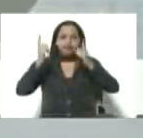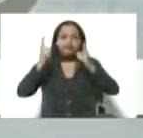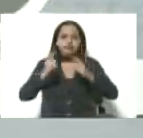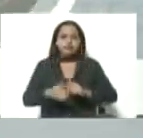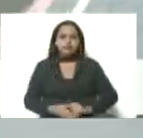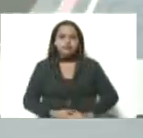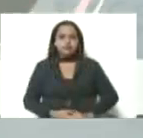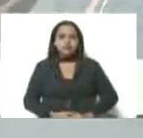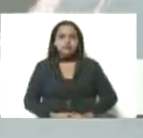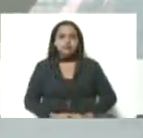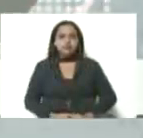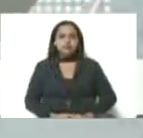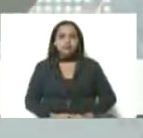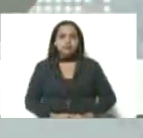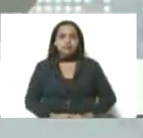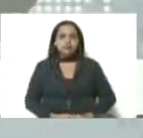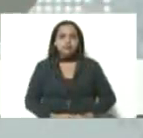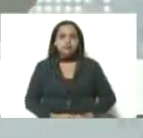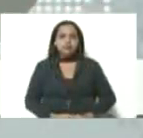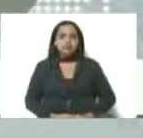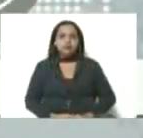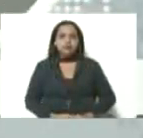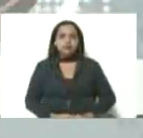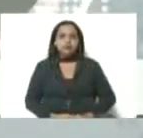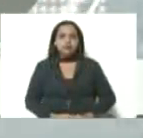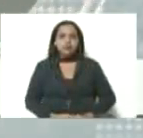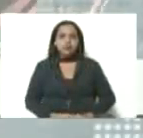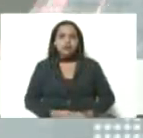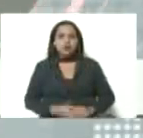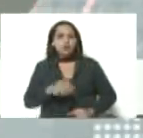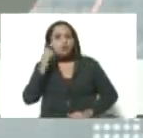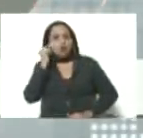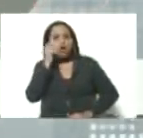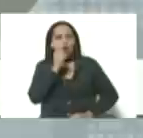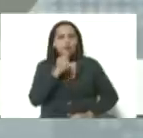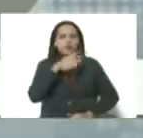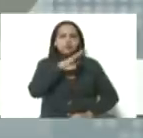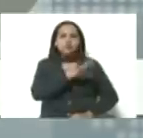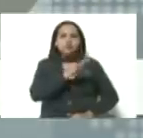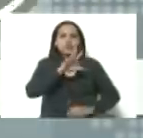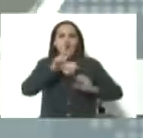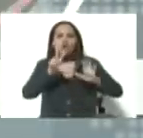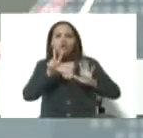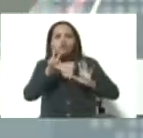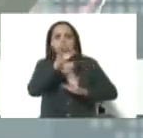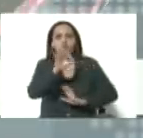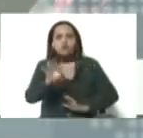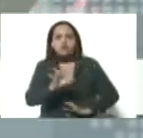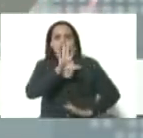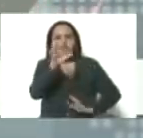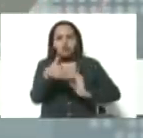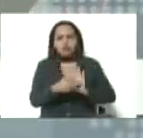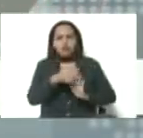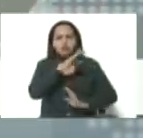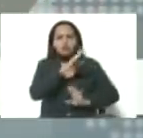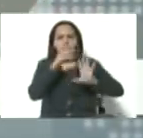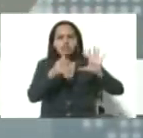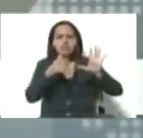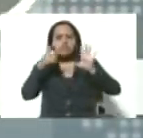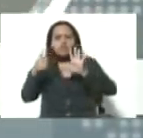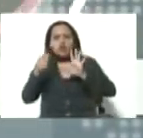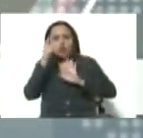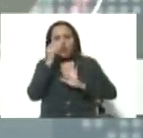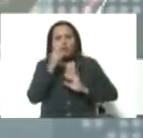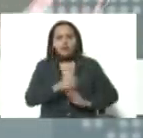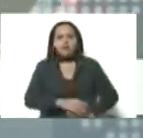beta en la distribución del texto 58% 5.466 son hombres y